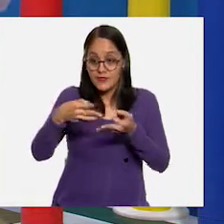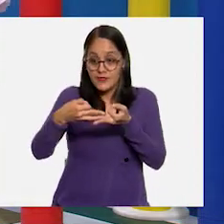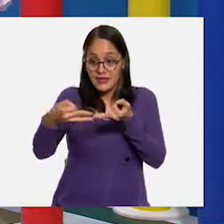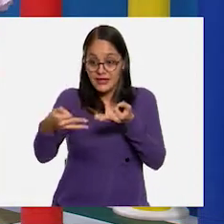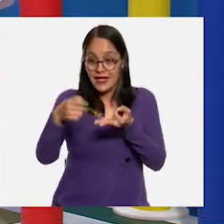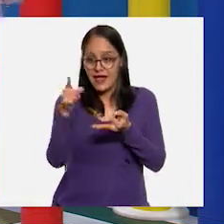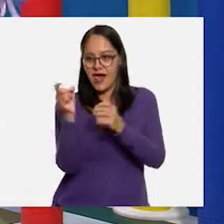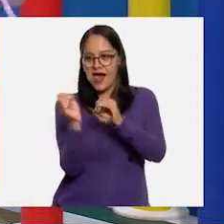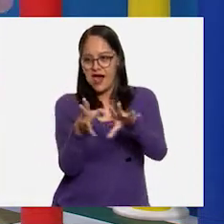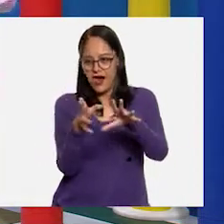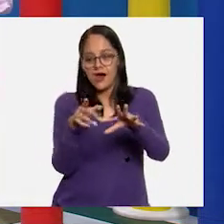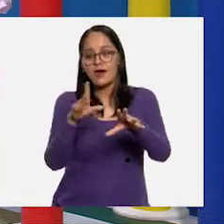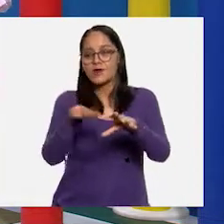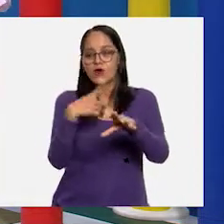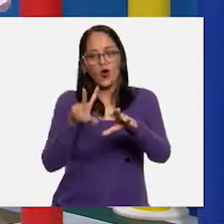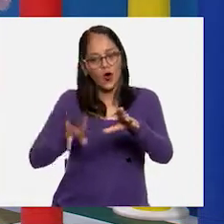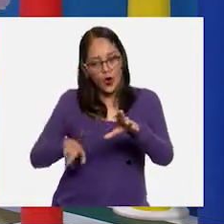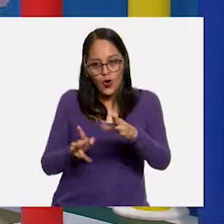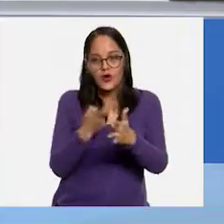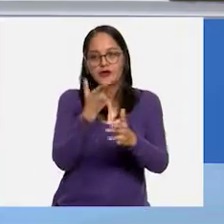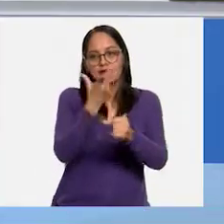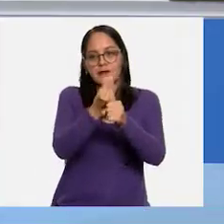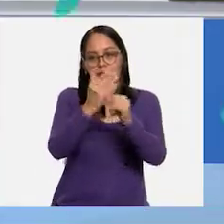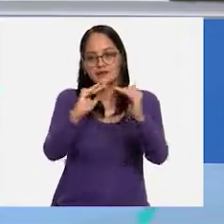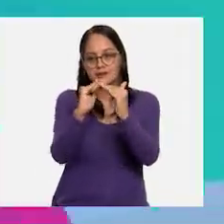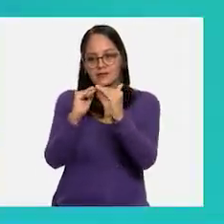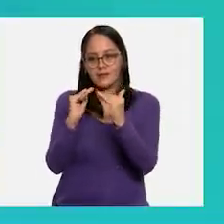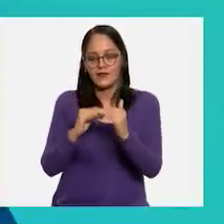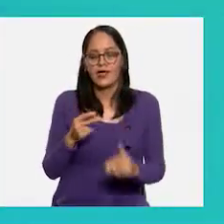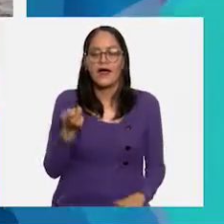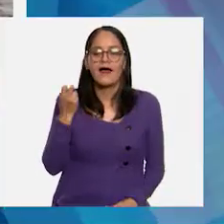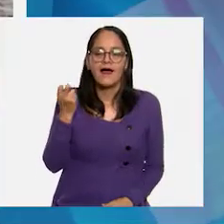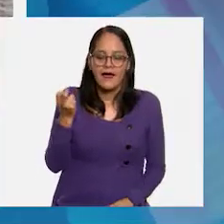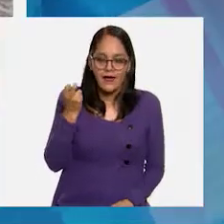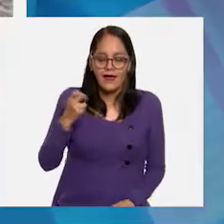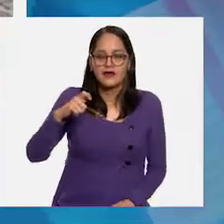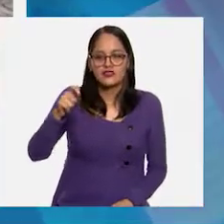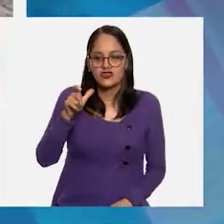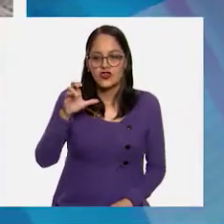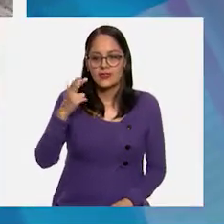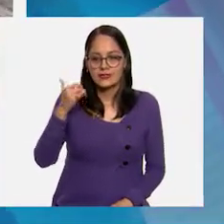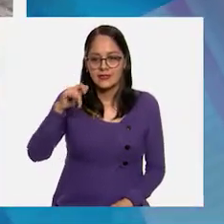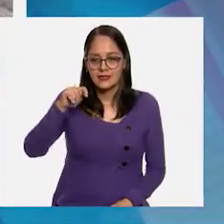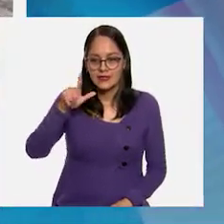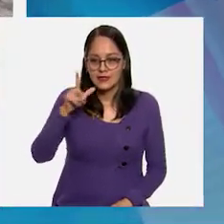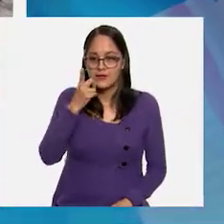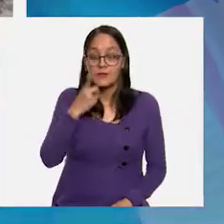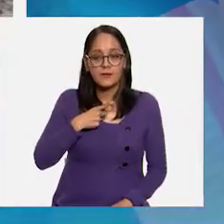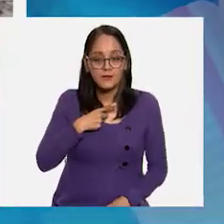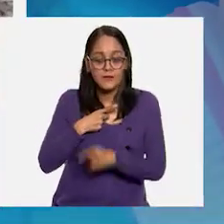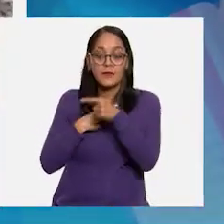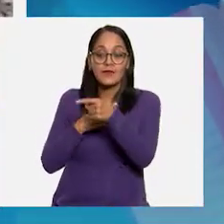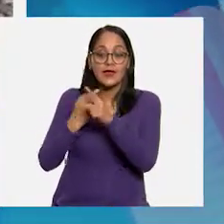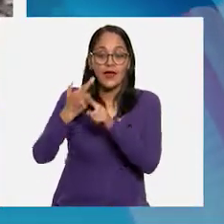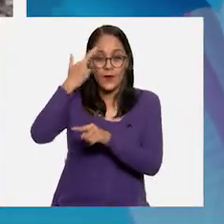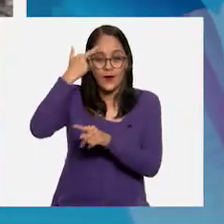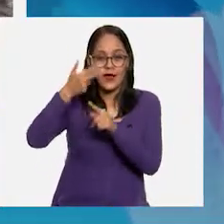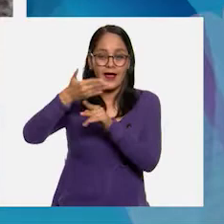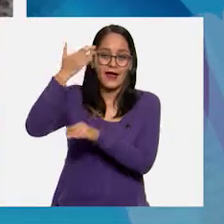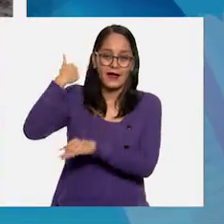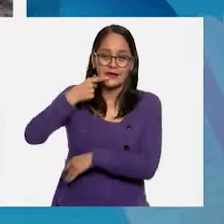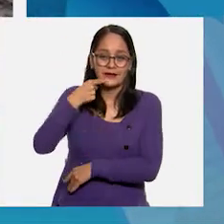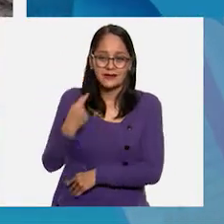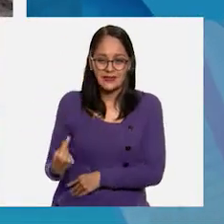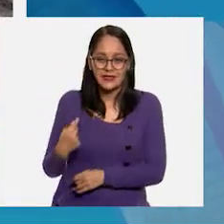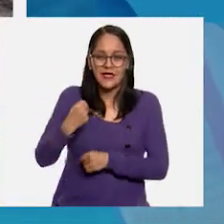habían abandonado tras el desastre. Por eso Xochitl nos dice que desde que ella era niña se acuerda que todos los